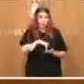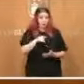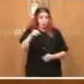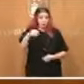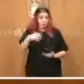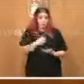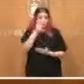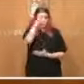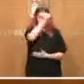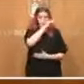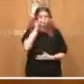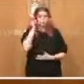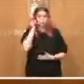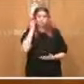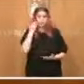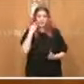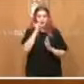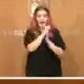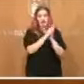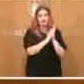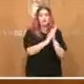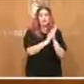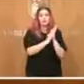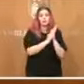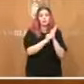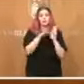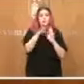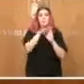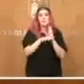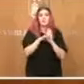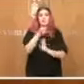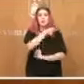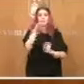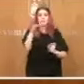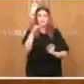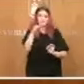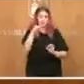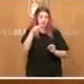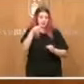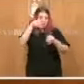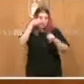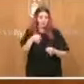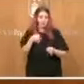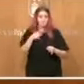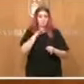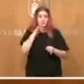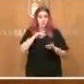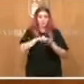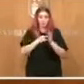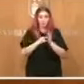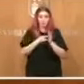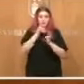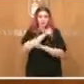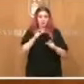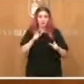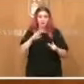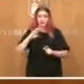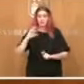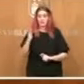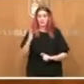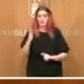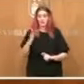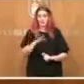todas nosotras es que realmente se articulen medidas eficaces y eficientes que resuelvan los problemas de todas las personas